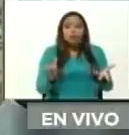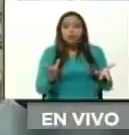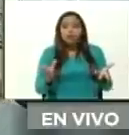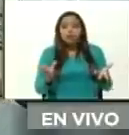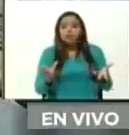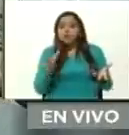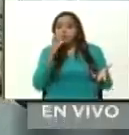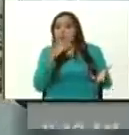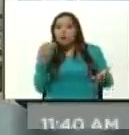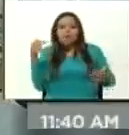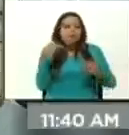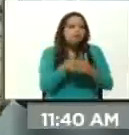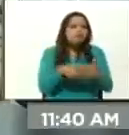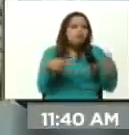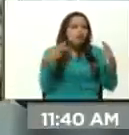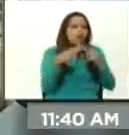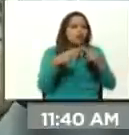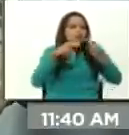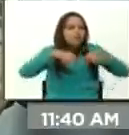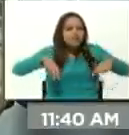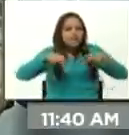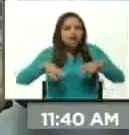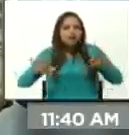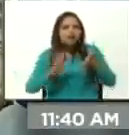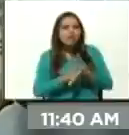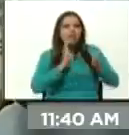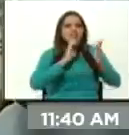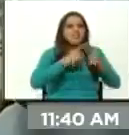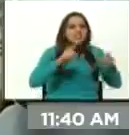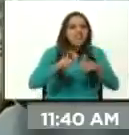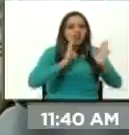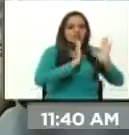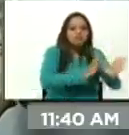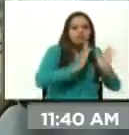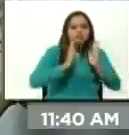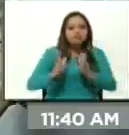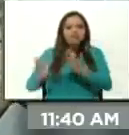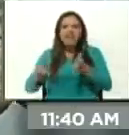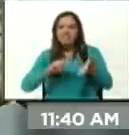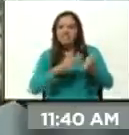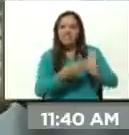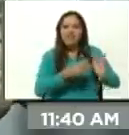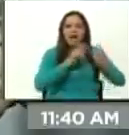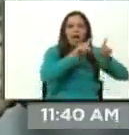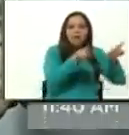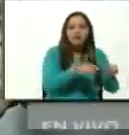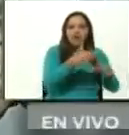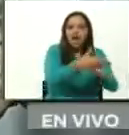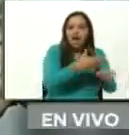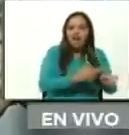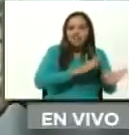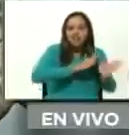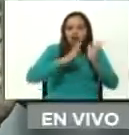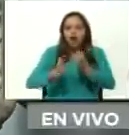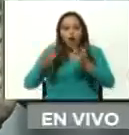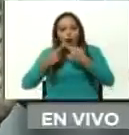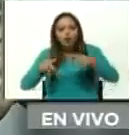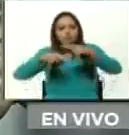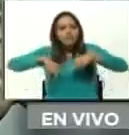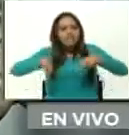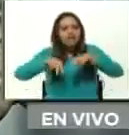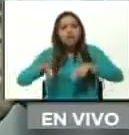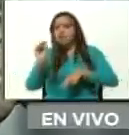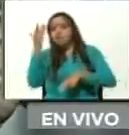lo que implica las fases, las diversas fases, lo que es un examen preliminar, lo que es una fase de investigación,